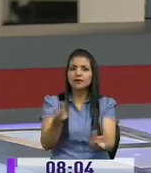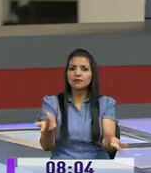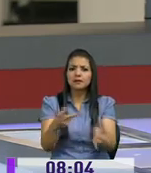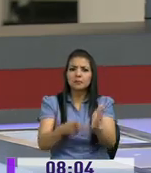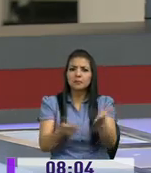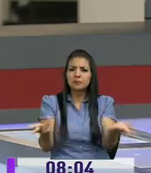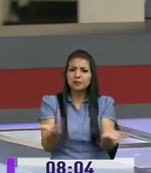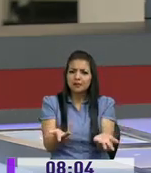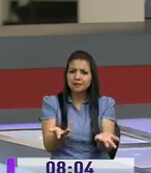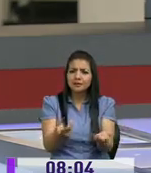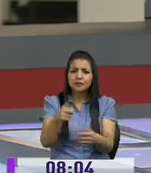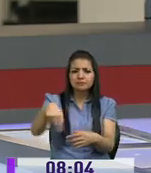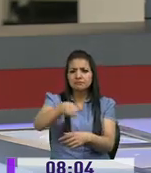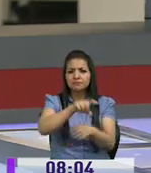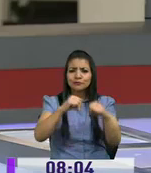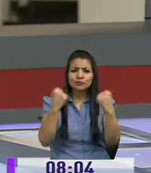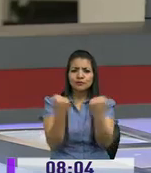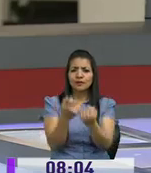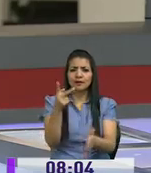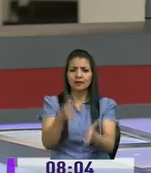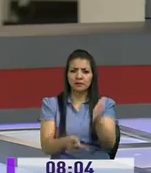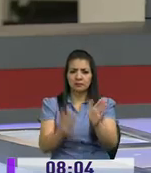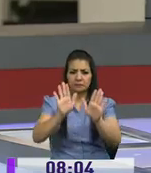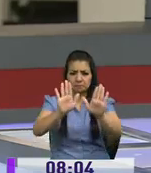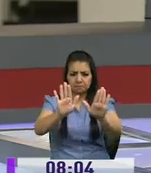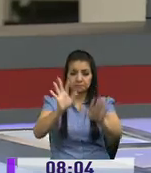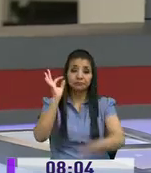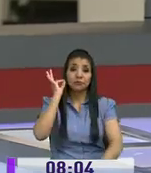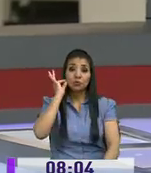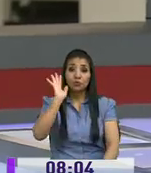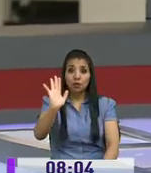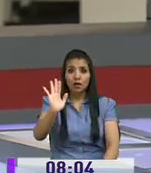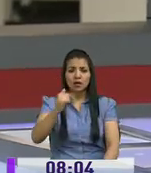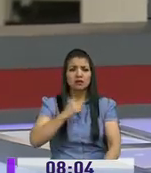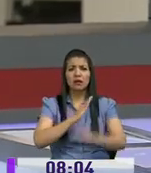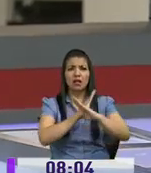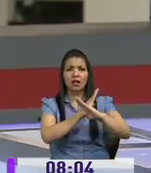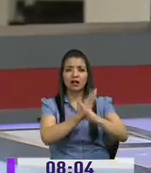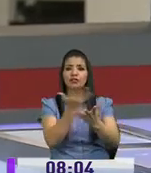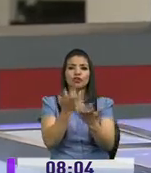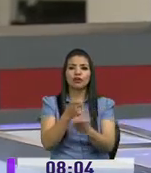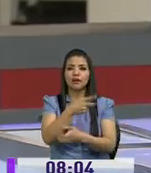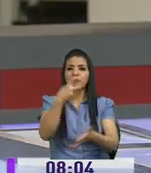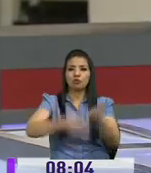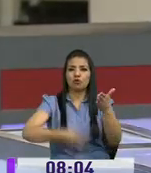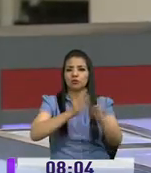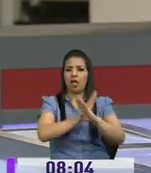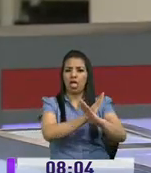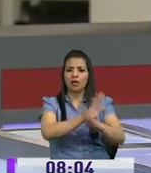pasando? ¿Y saben qué? A la señora, por no ser sancionada con una multa, escuchen,